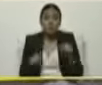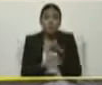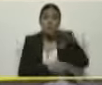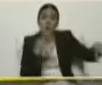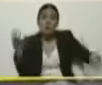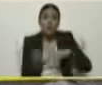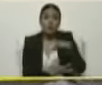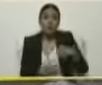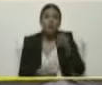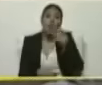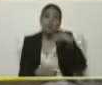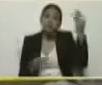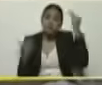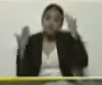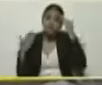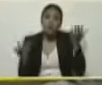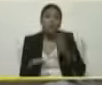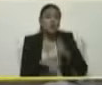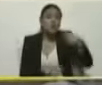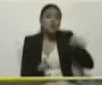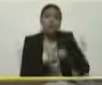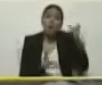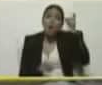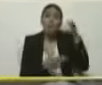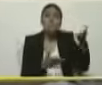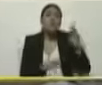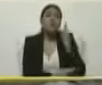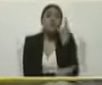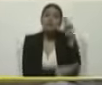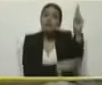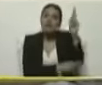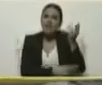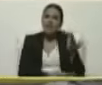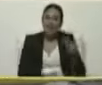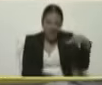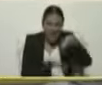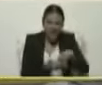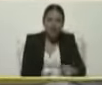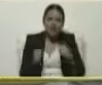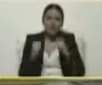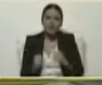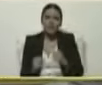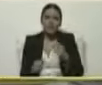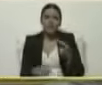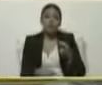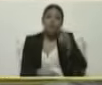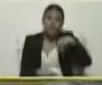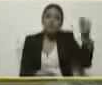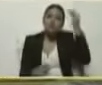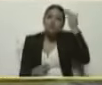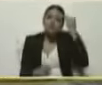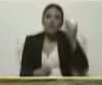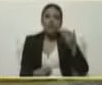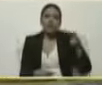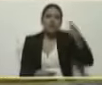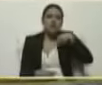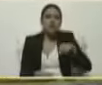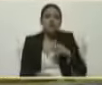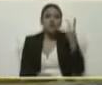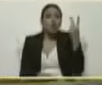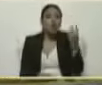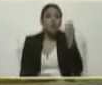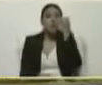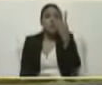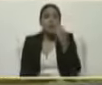que era previsible, pues, porque es un pueblo rebelde, bravío. Ustedes saben, nosotros estamos en 240 mil